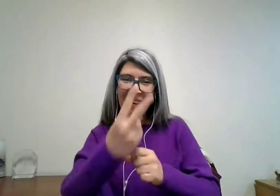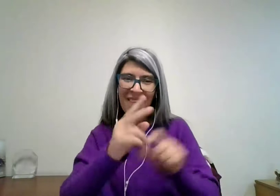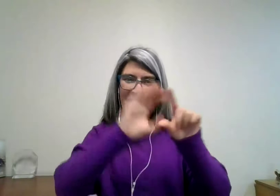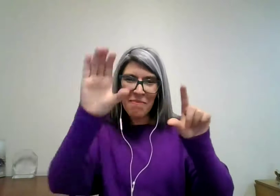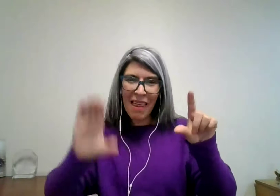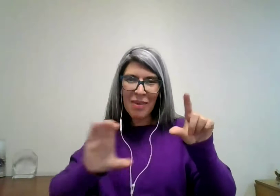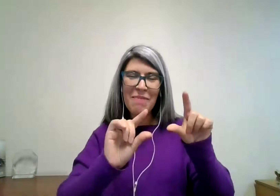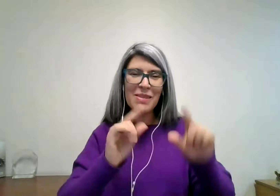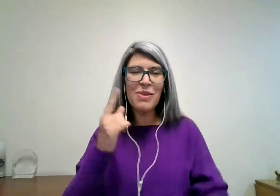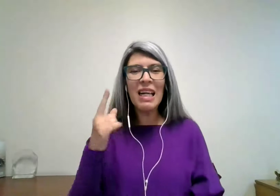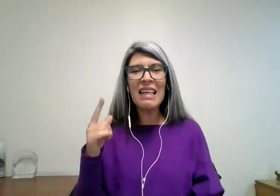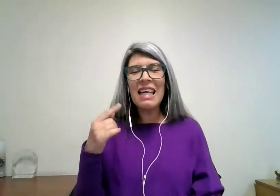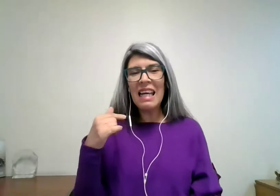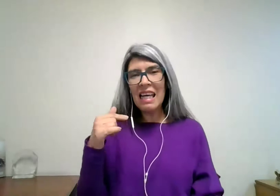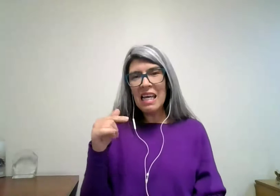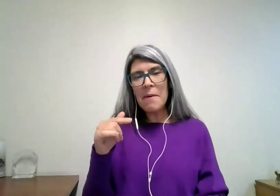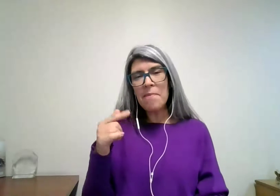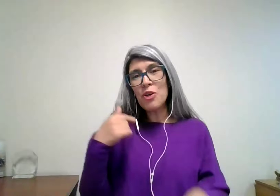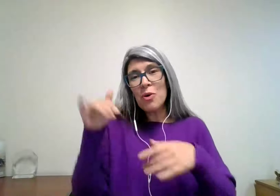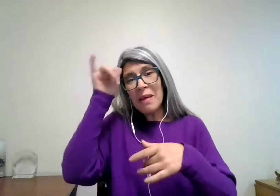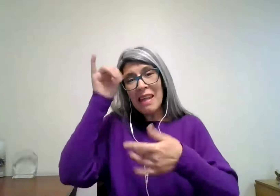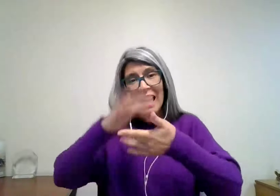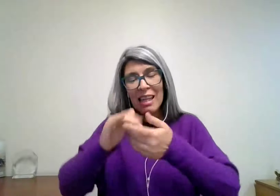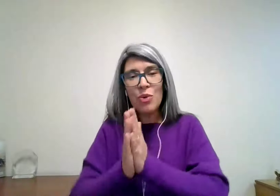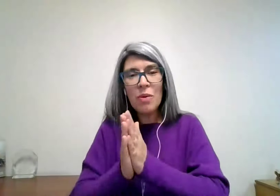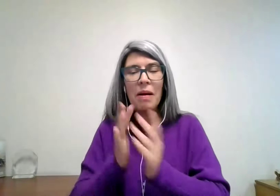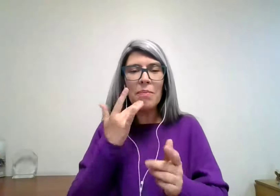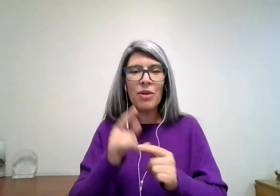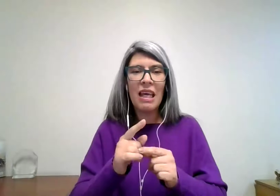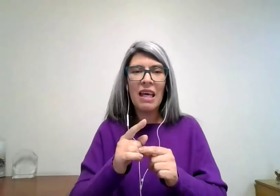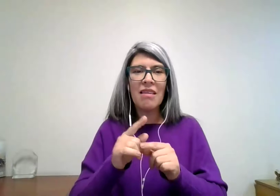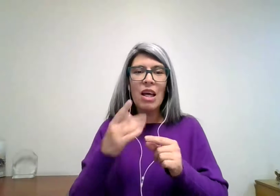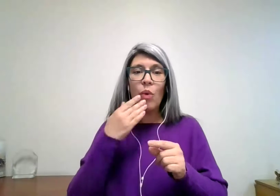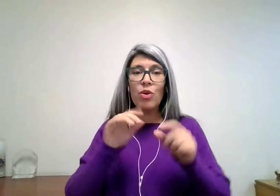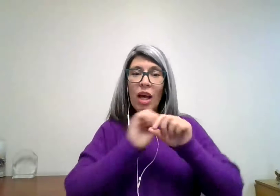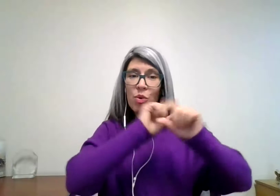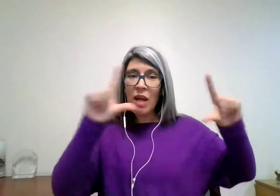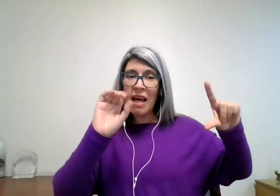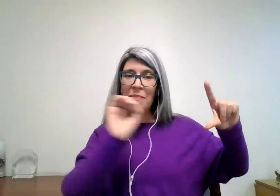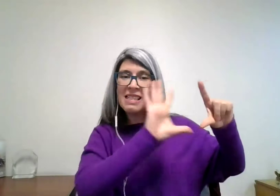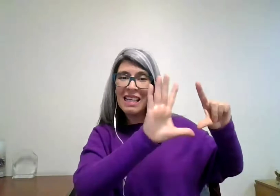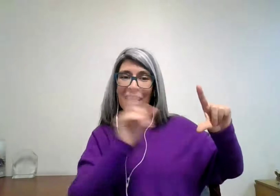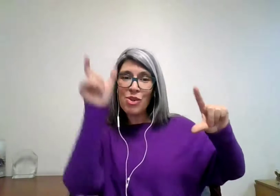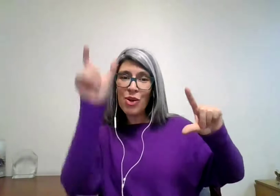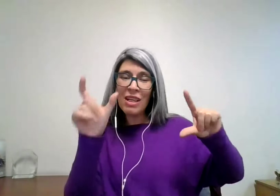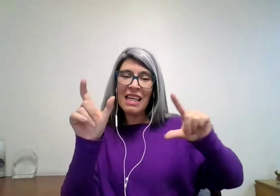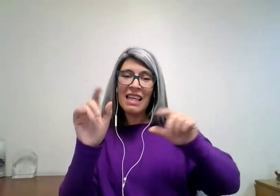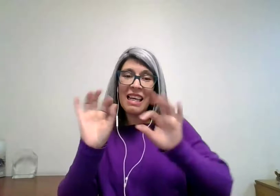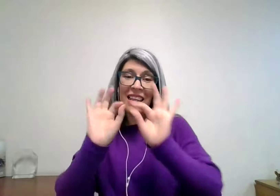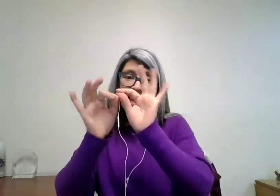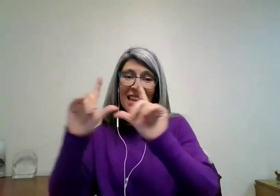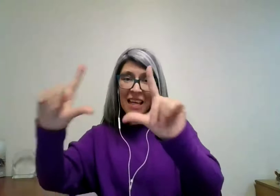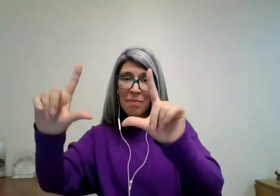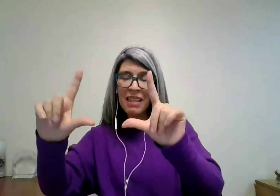se puede ver más de una persona. Yo pedía las disculpas porque cuando hay una presentación